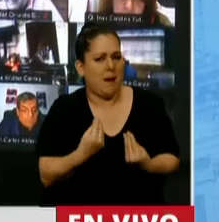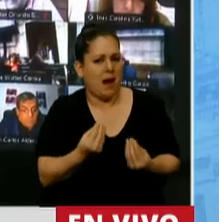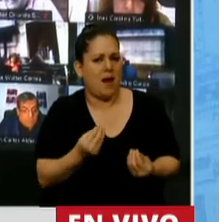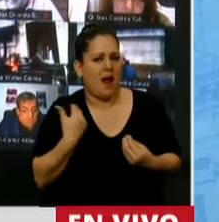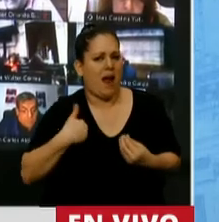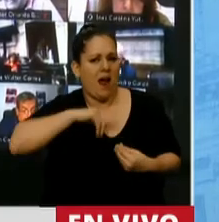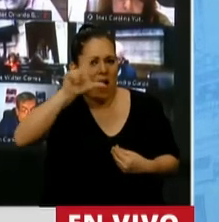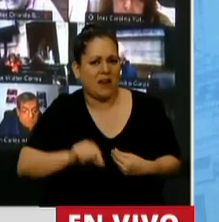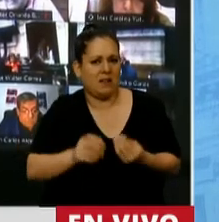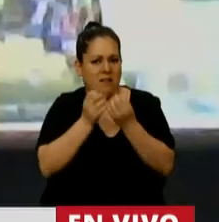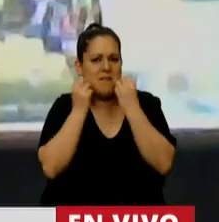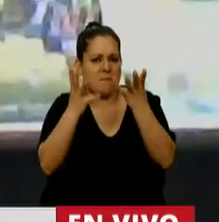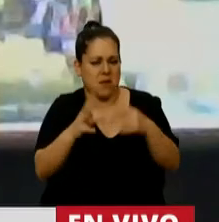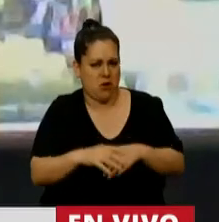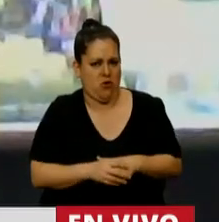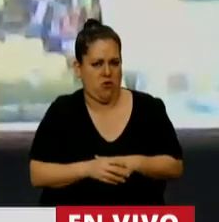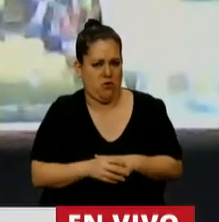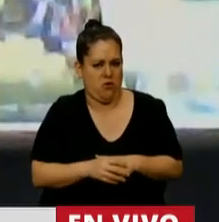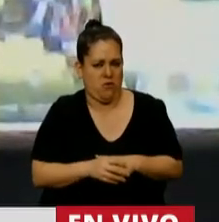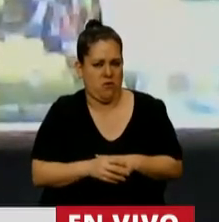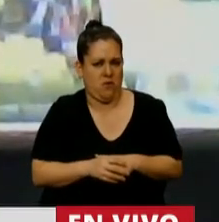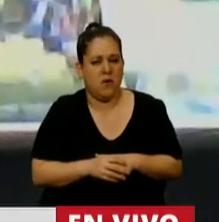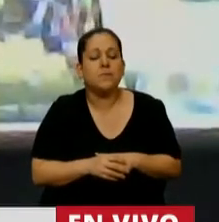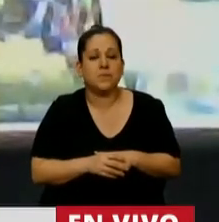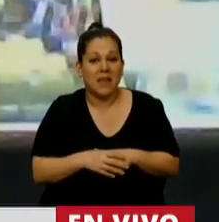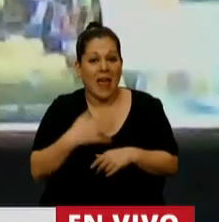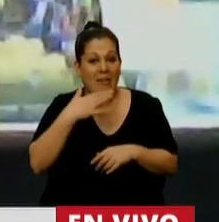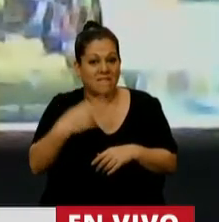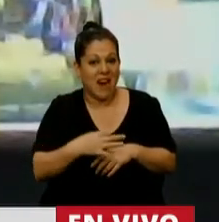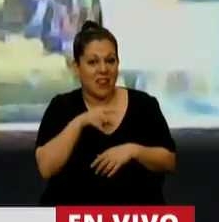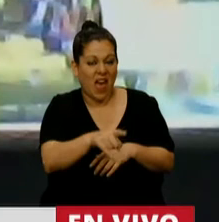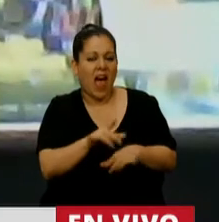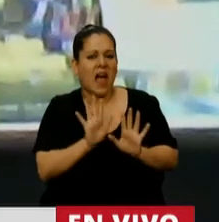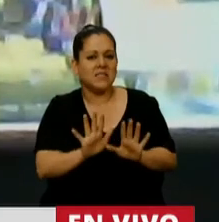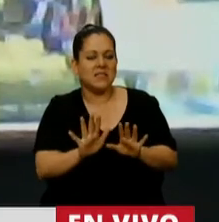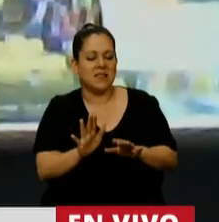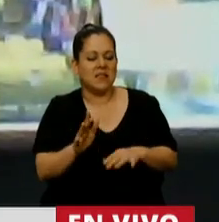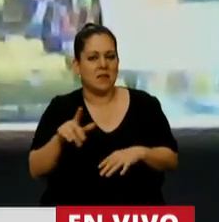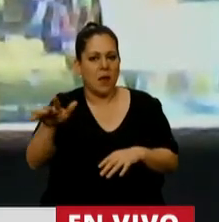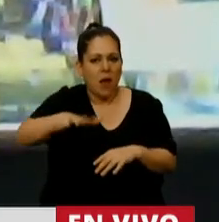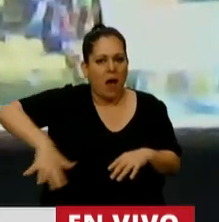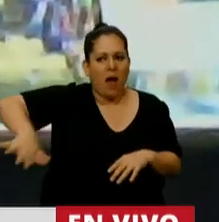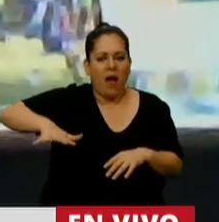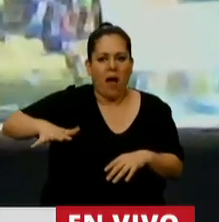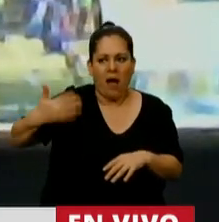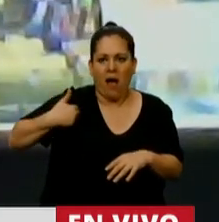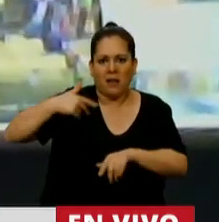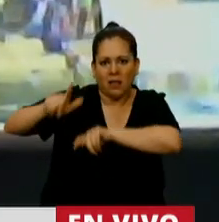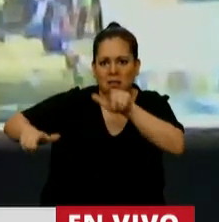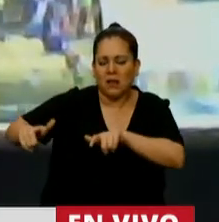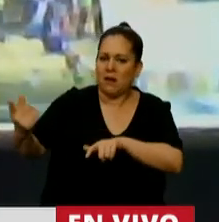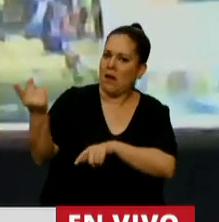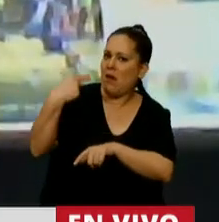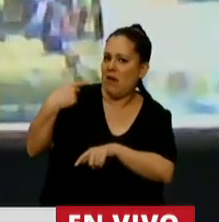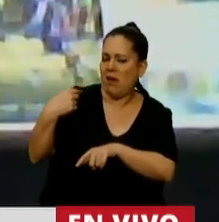de pie. Una esperanza que nos la impone el pueblo argentino. Alguien habló